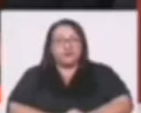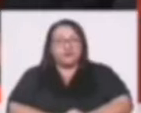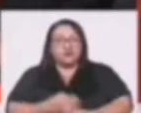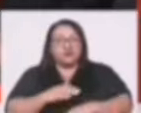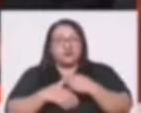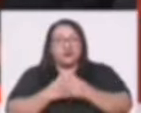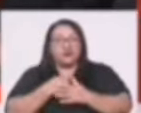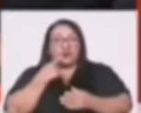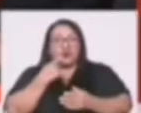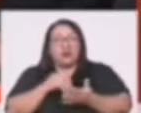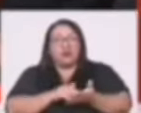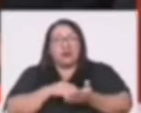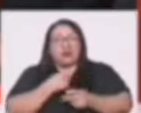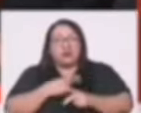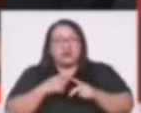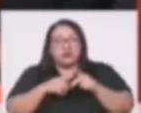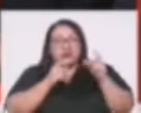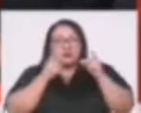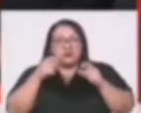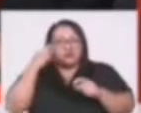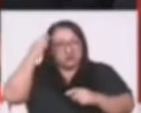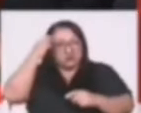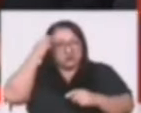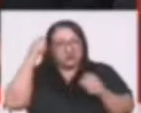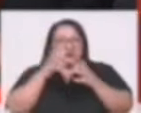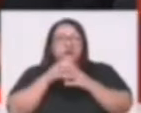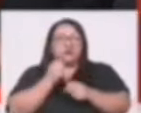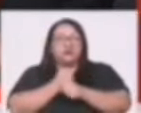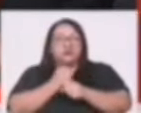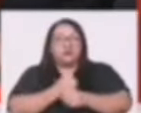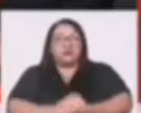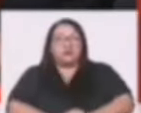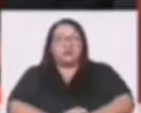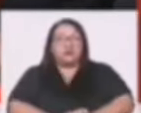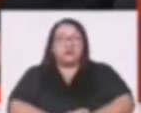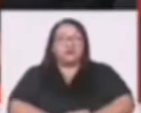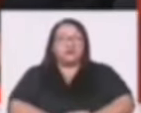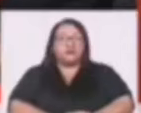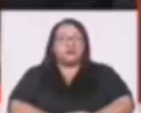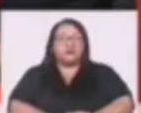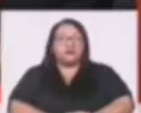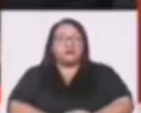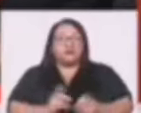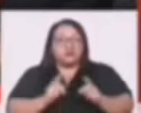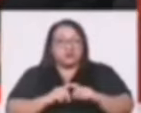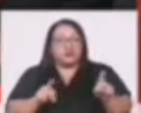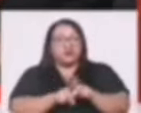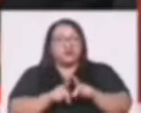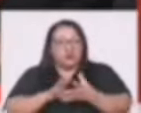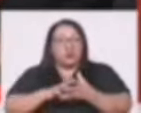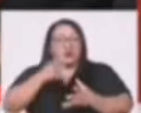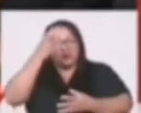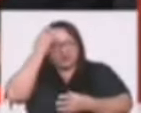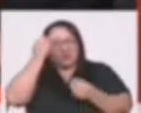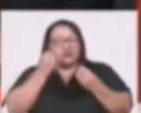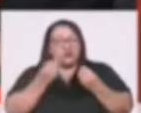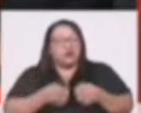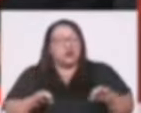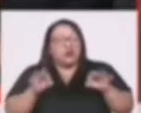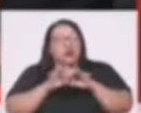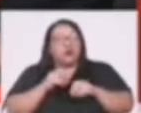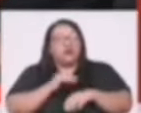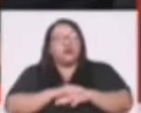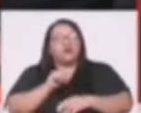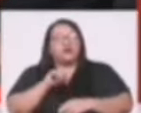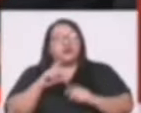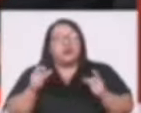Constitución debilitan los efectos del control político y su carácter preventivo y disuasorio. Sin embargo, también comprendo que estos son los rigores del debido procedimiento